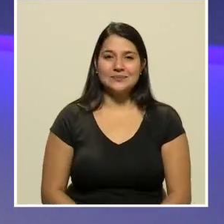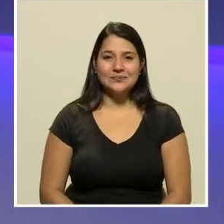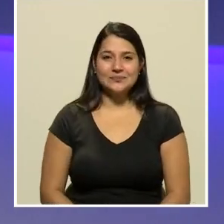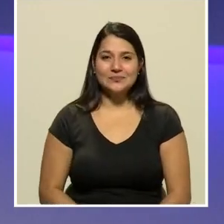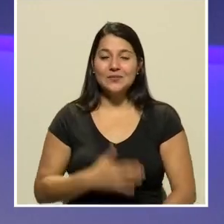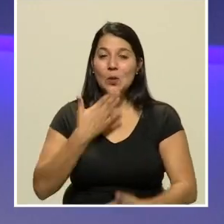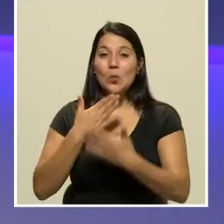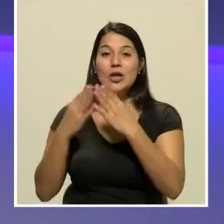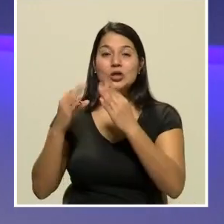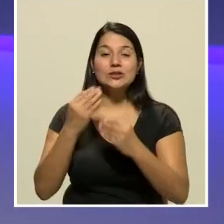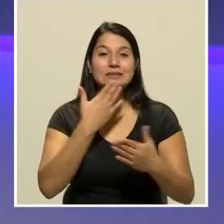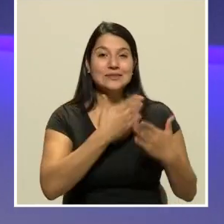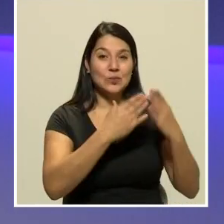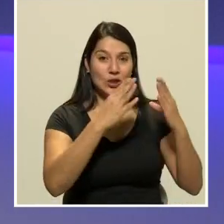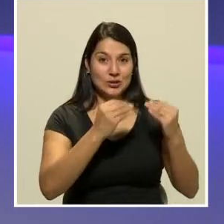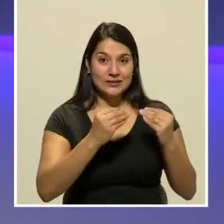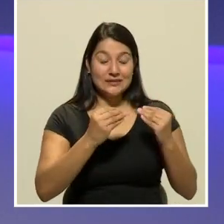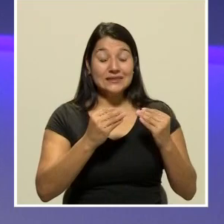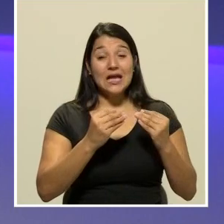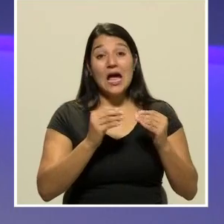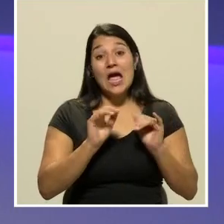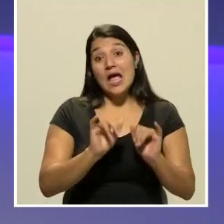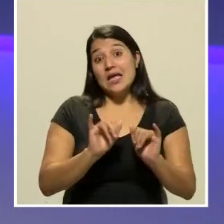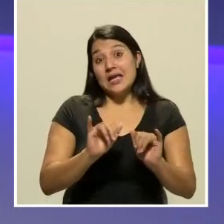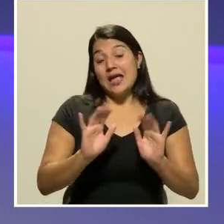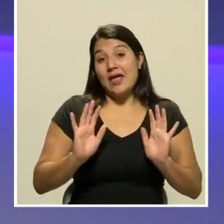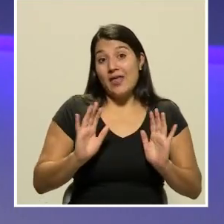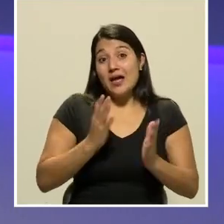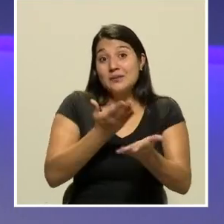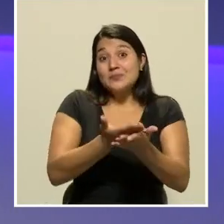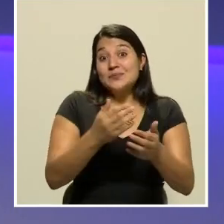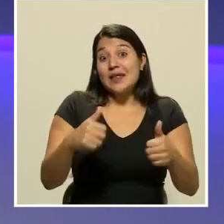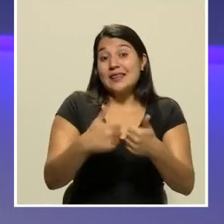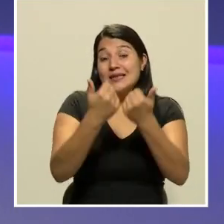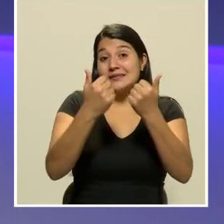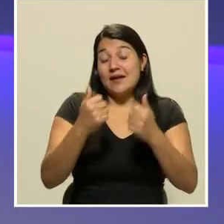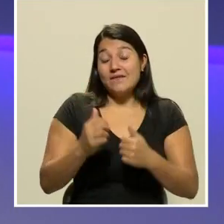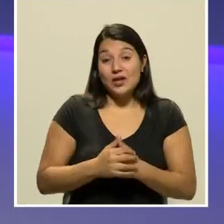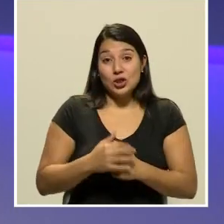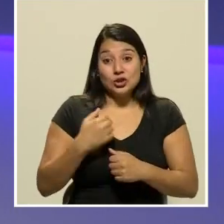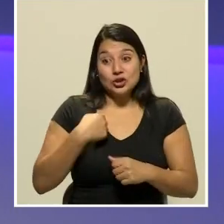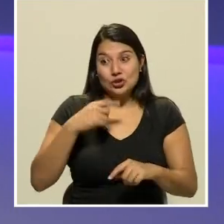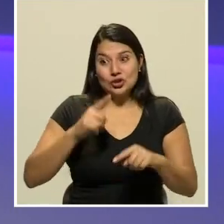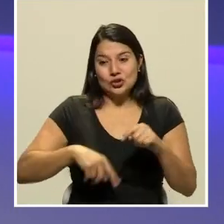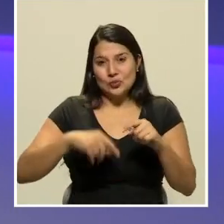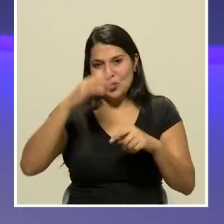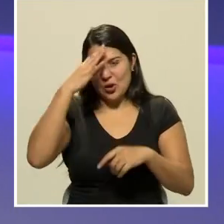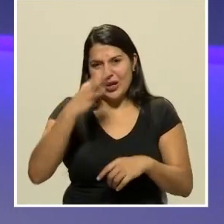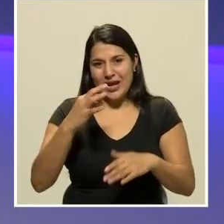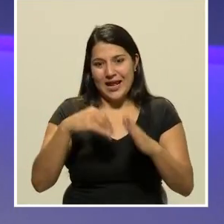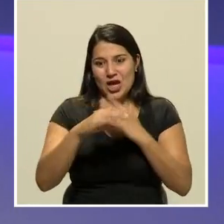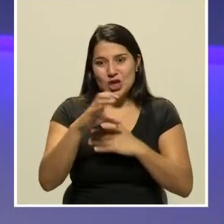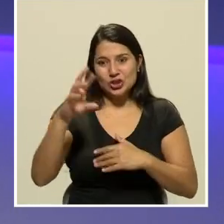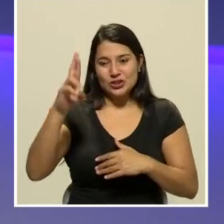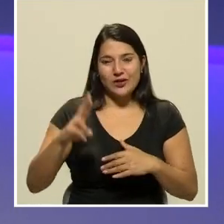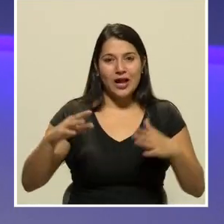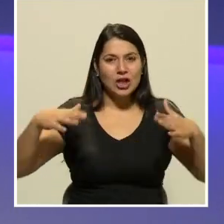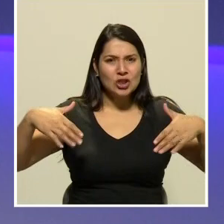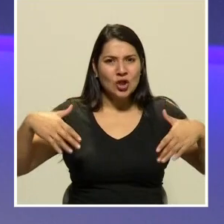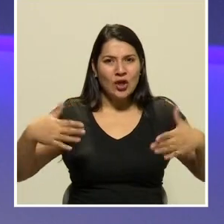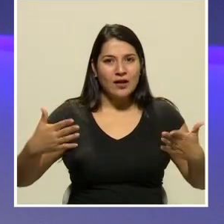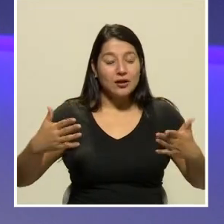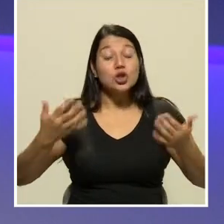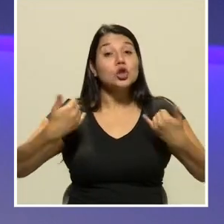gracias. Buenas noches. Buenas noches. Queda planteado el desafío. Es increíble que en Costa Rica todavía nos pasen